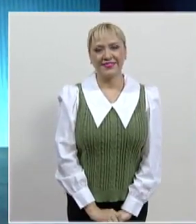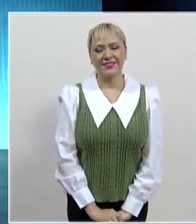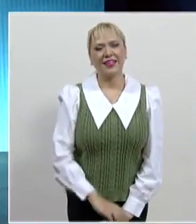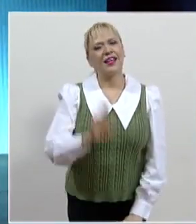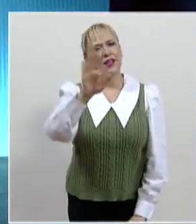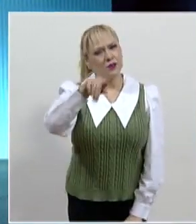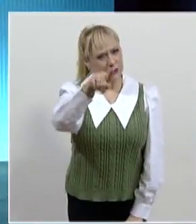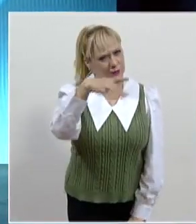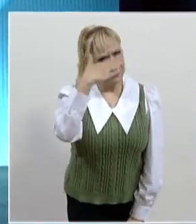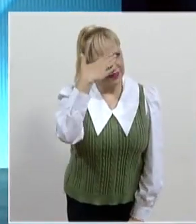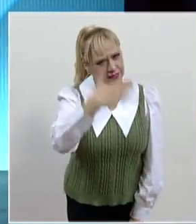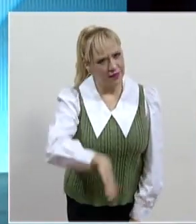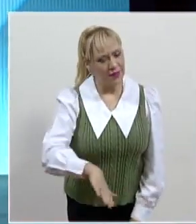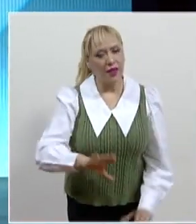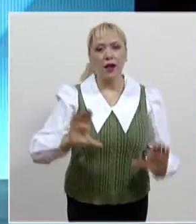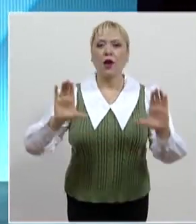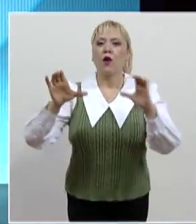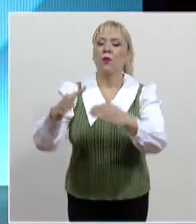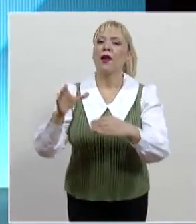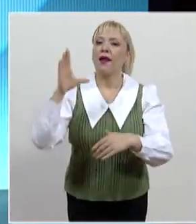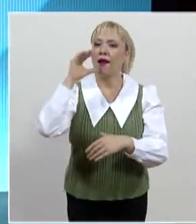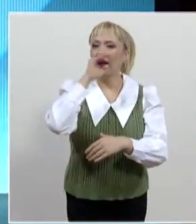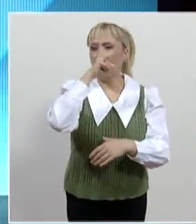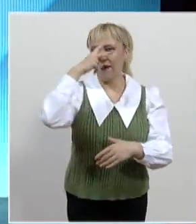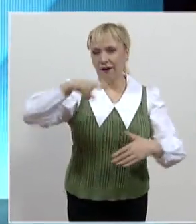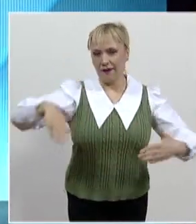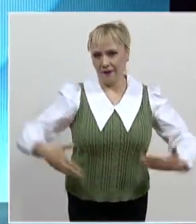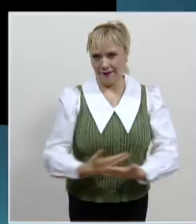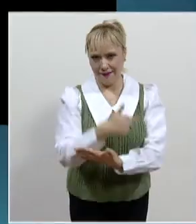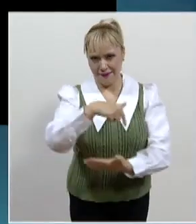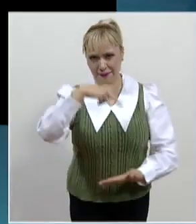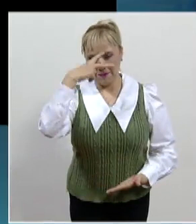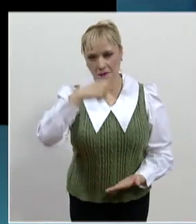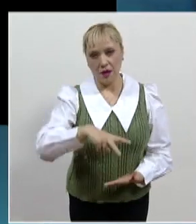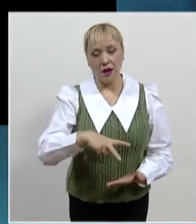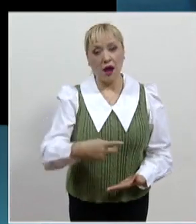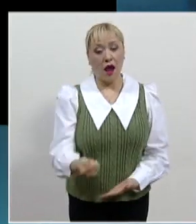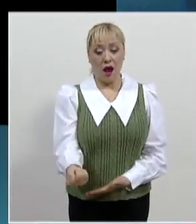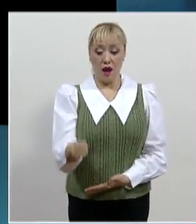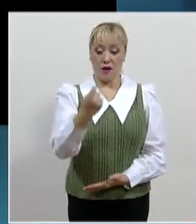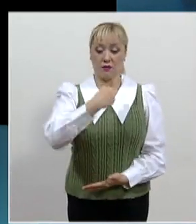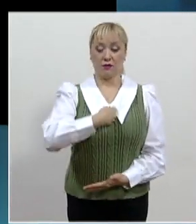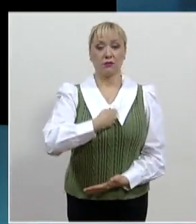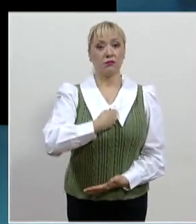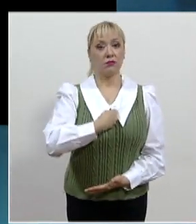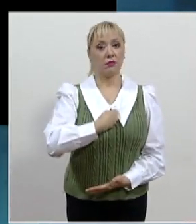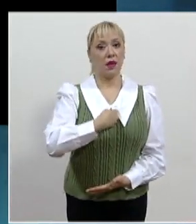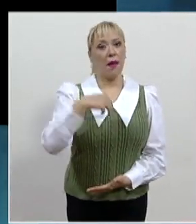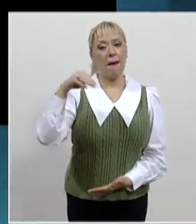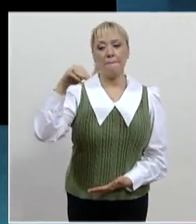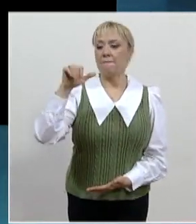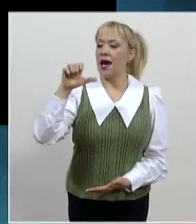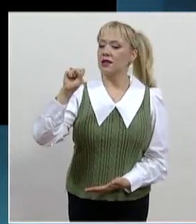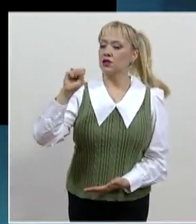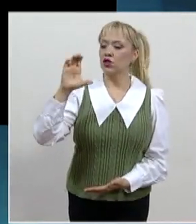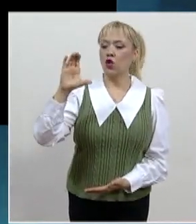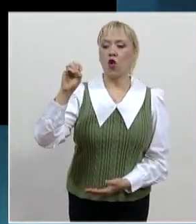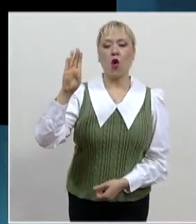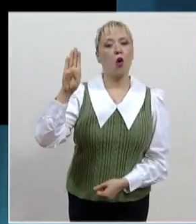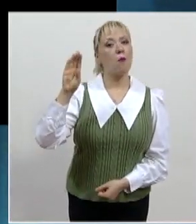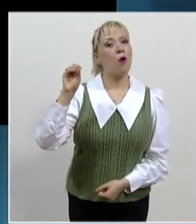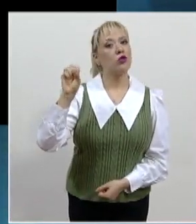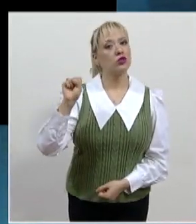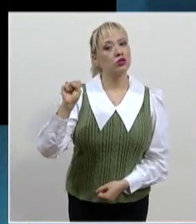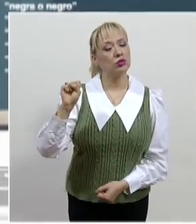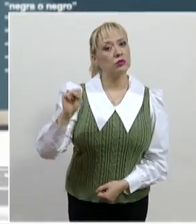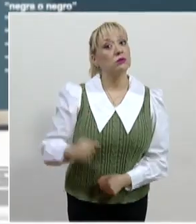¿Sabía usted que las comunidades de personas afrodescendientes en México se autoidentifican como mascogos? Pues fíjese que en Brasil